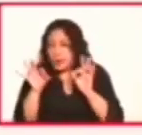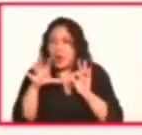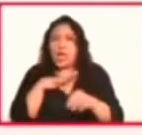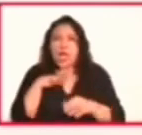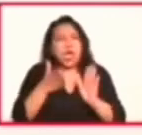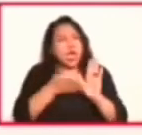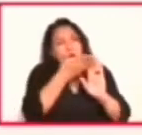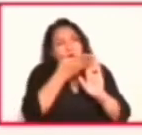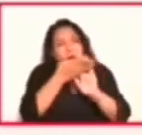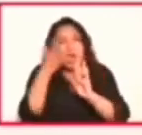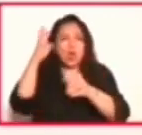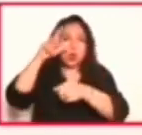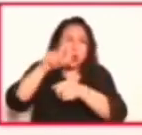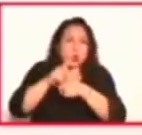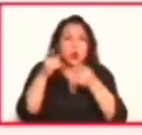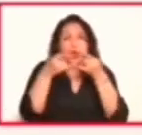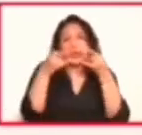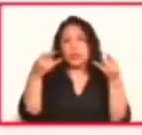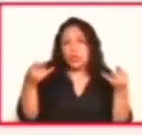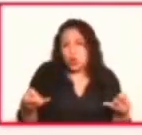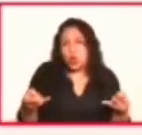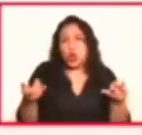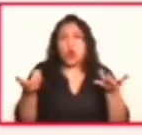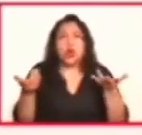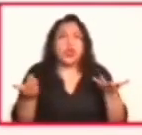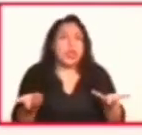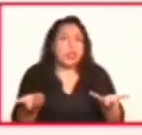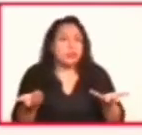arquitectura, cultura, historia,